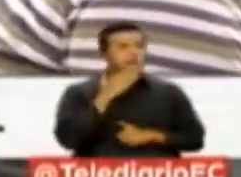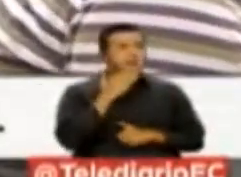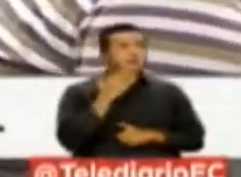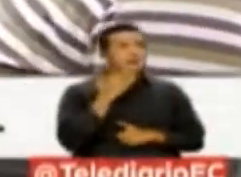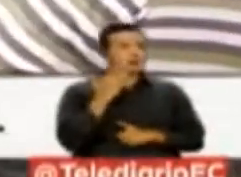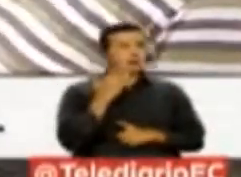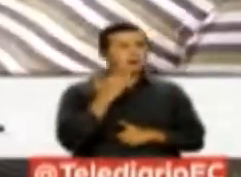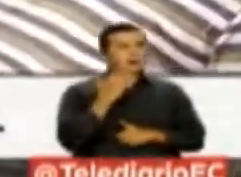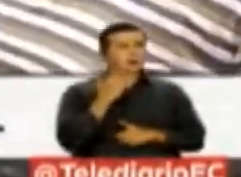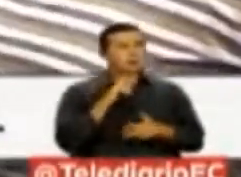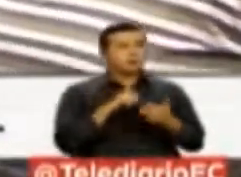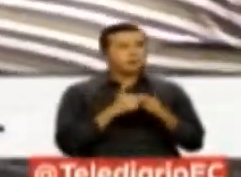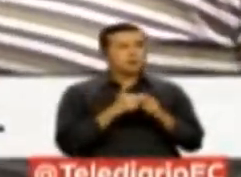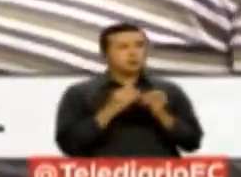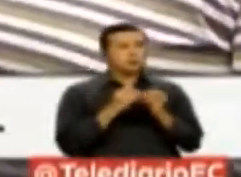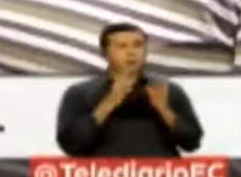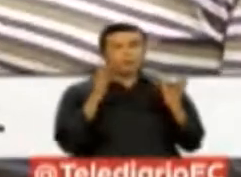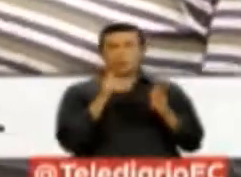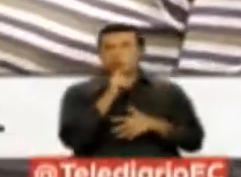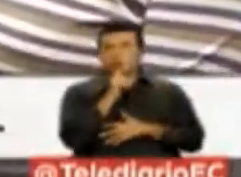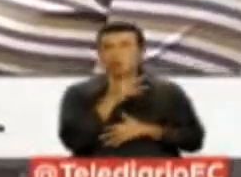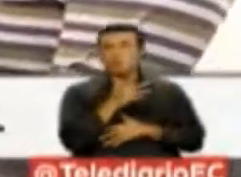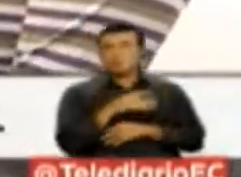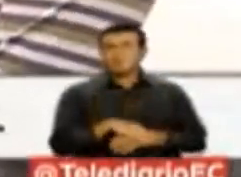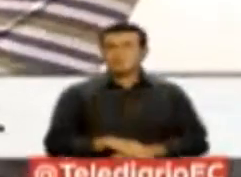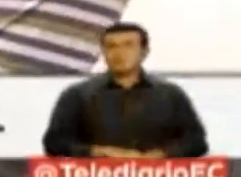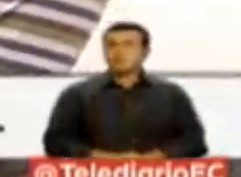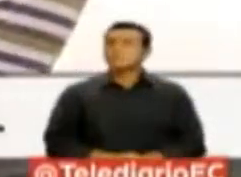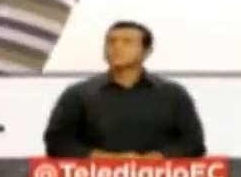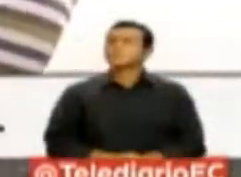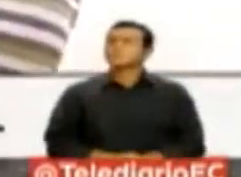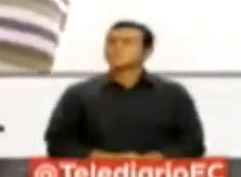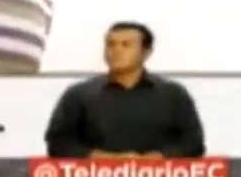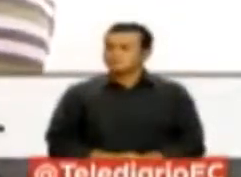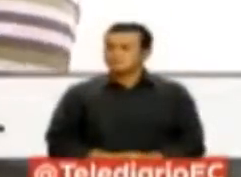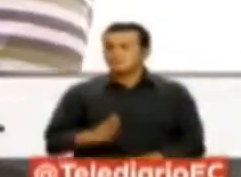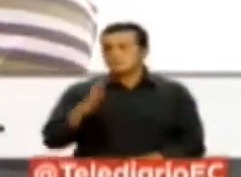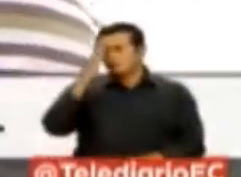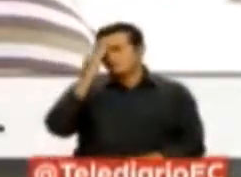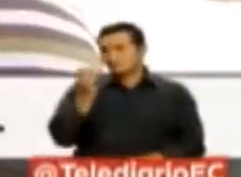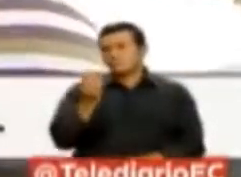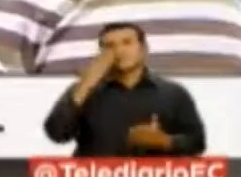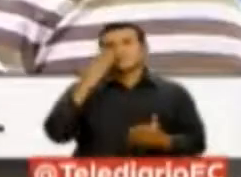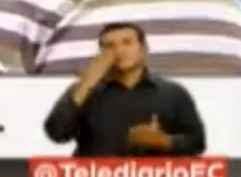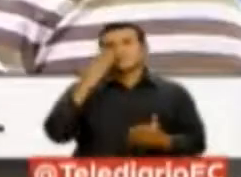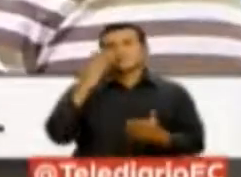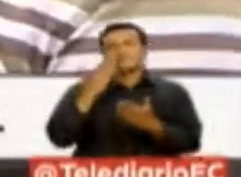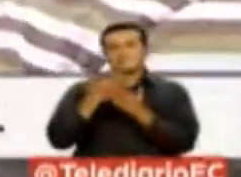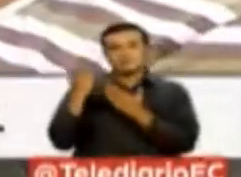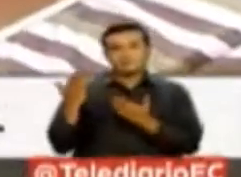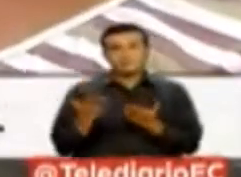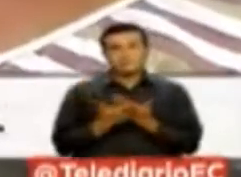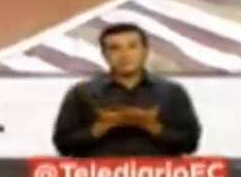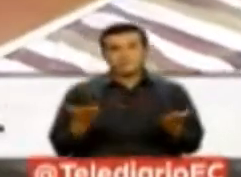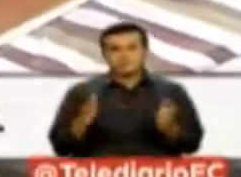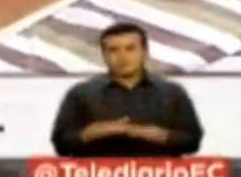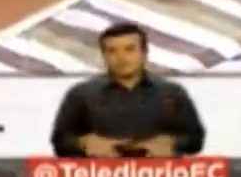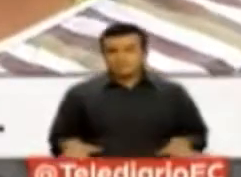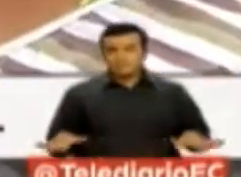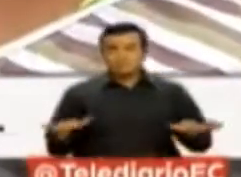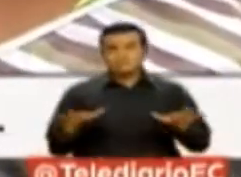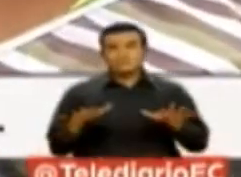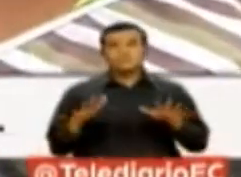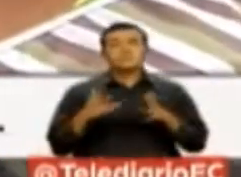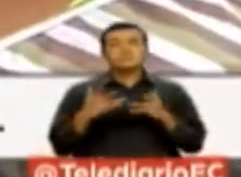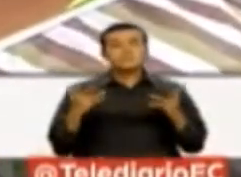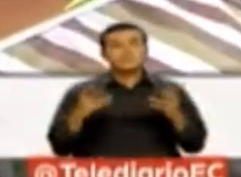manera browser le está afectando esta acumulación de agua bueno este buenos días gracias por venir aquí a este sector la